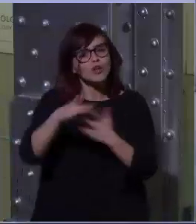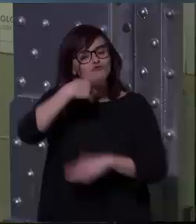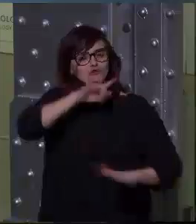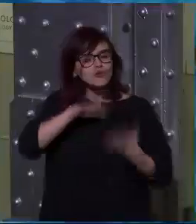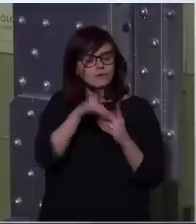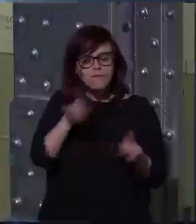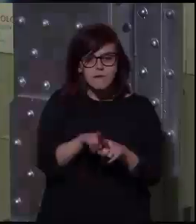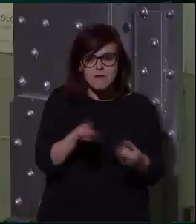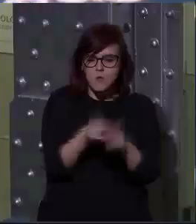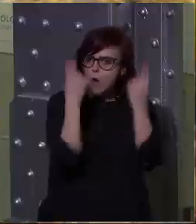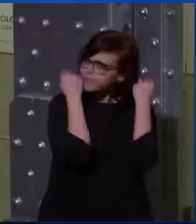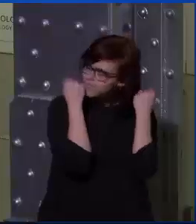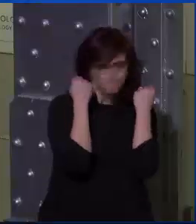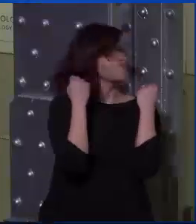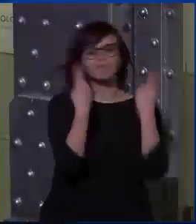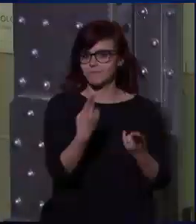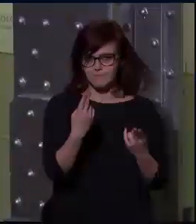fondo.